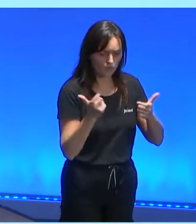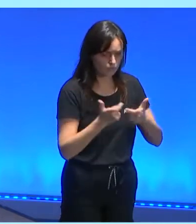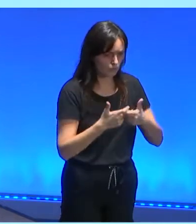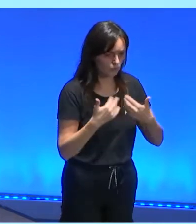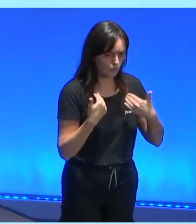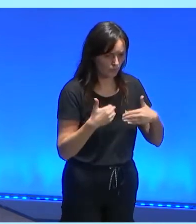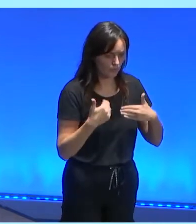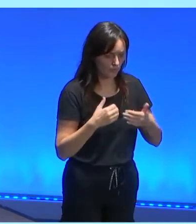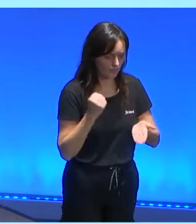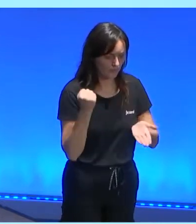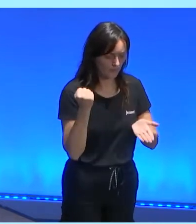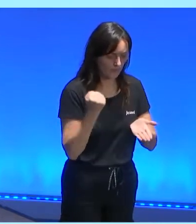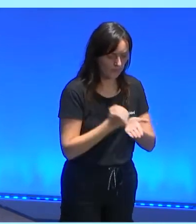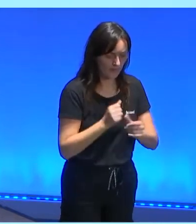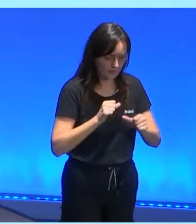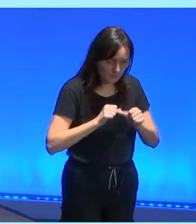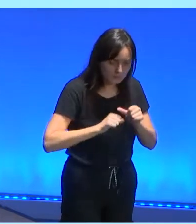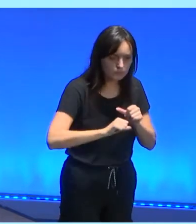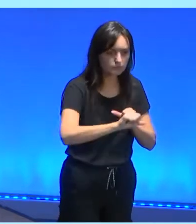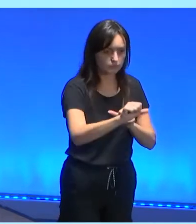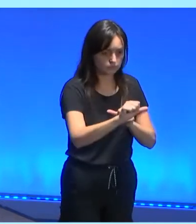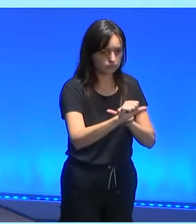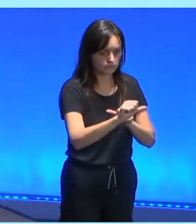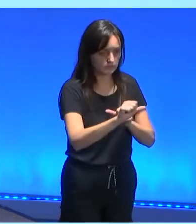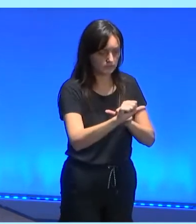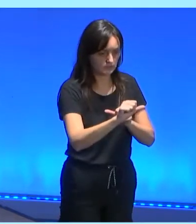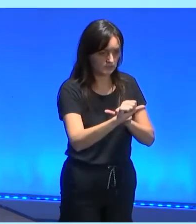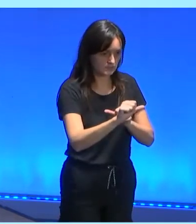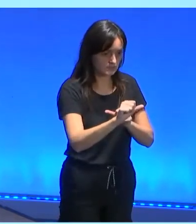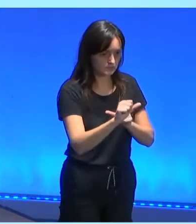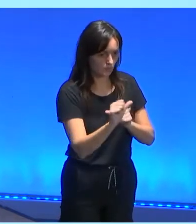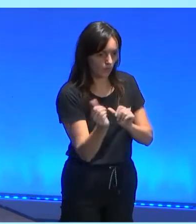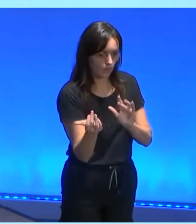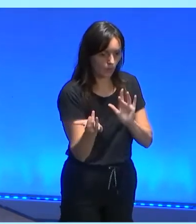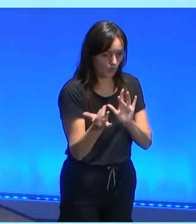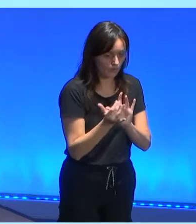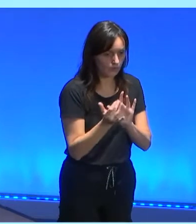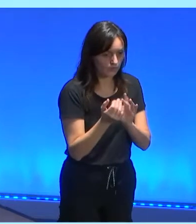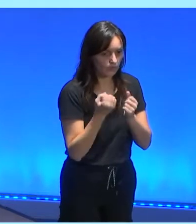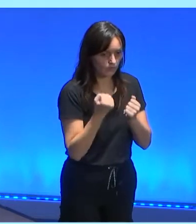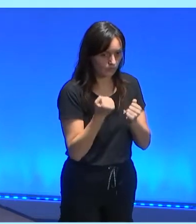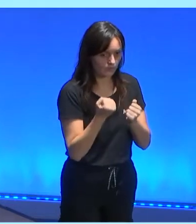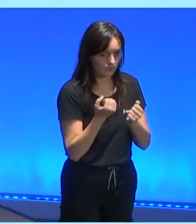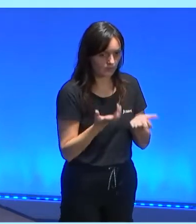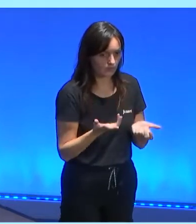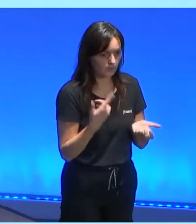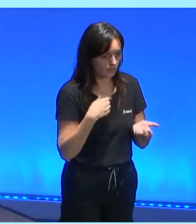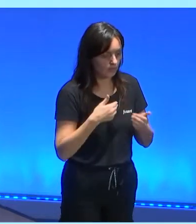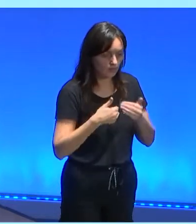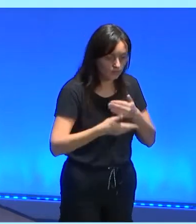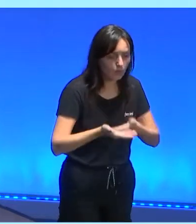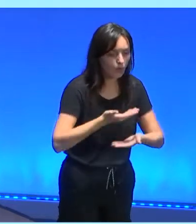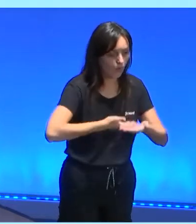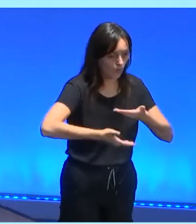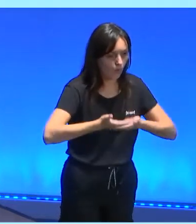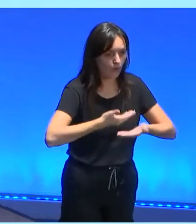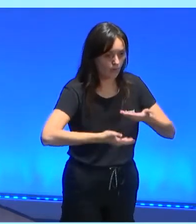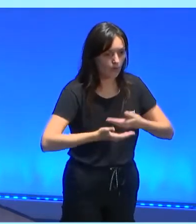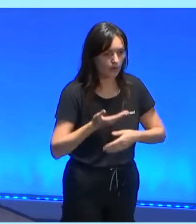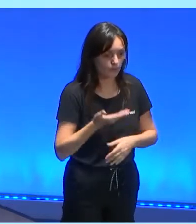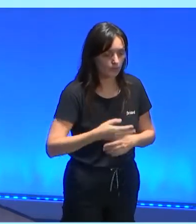que marcó desde el primer momento, por nuestra grandísima sintonía, lo que seguro será una colaboración muy